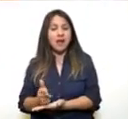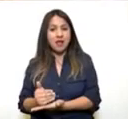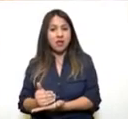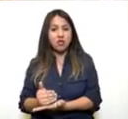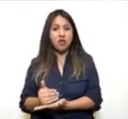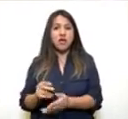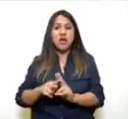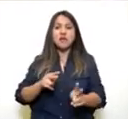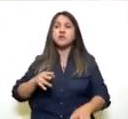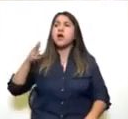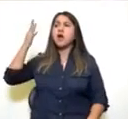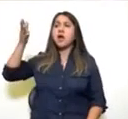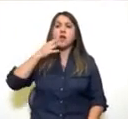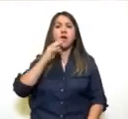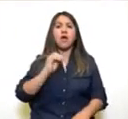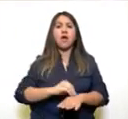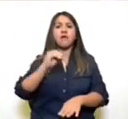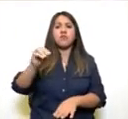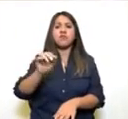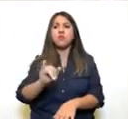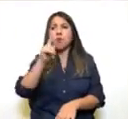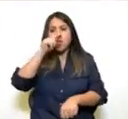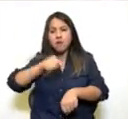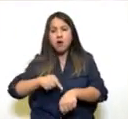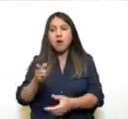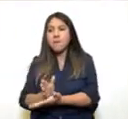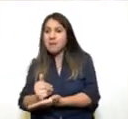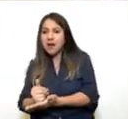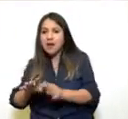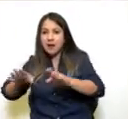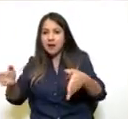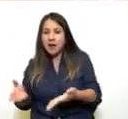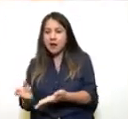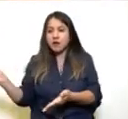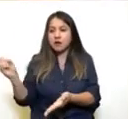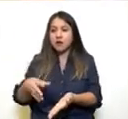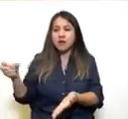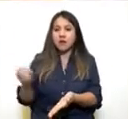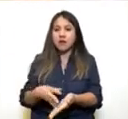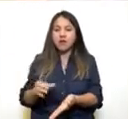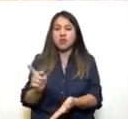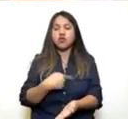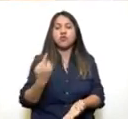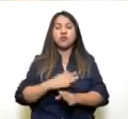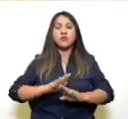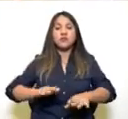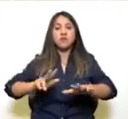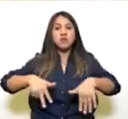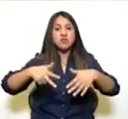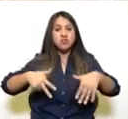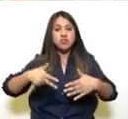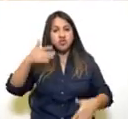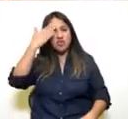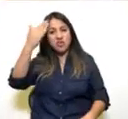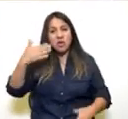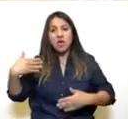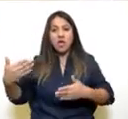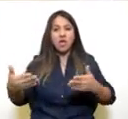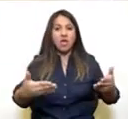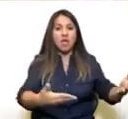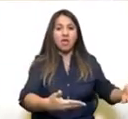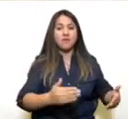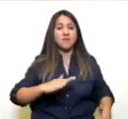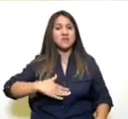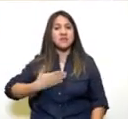anuncios y después vienen a preparar las cajas nosotros terminamos en 18 días eso porque